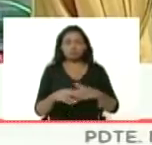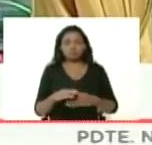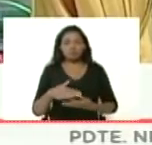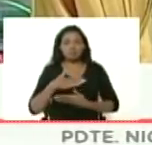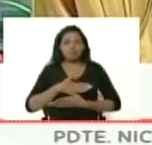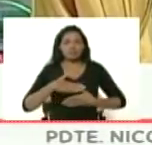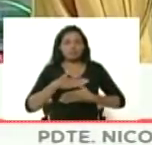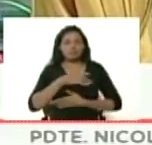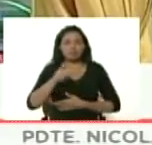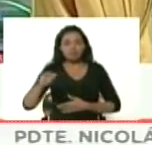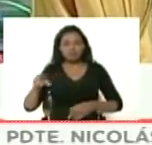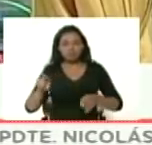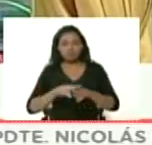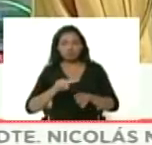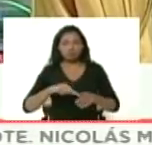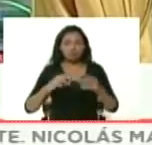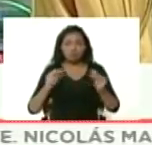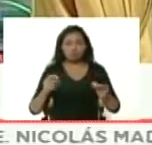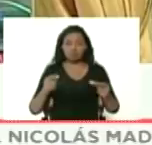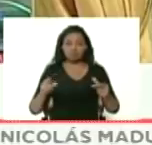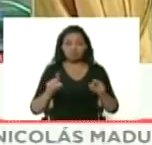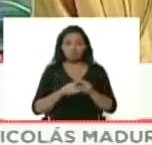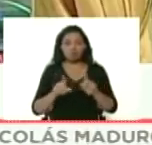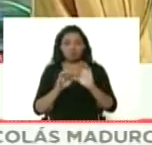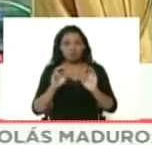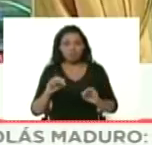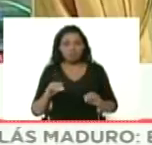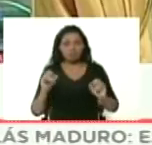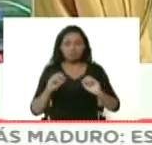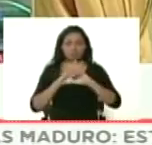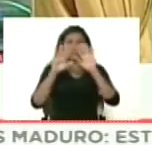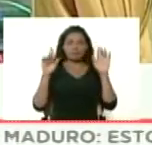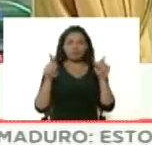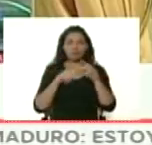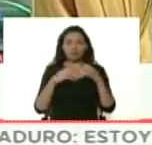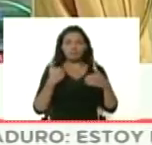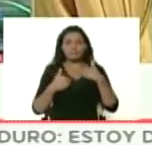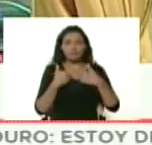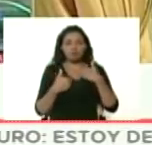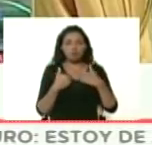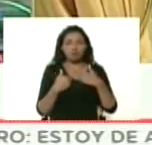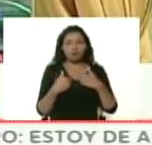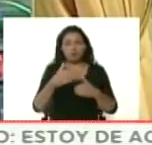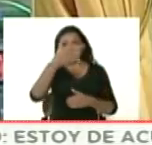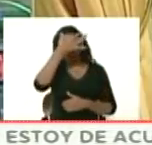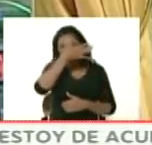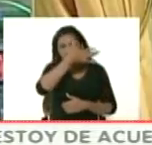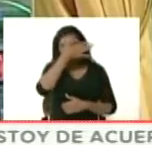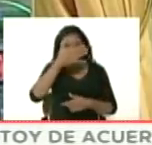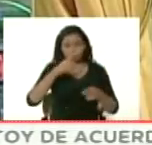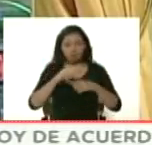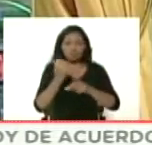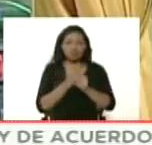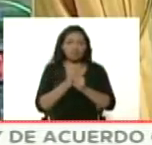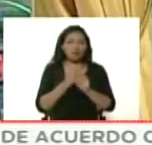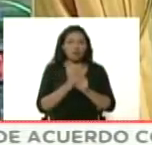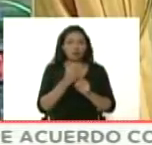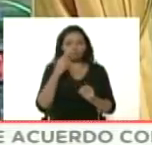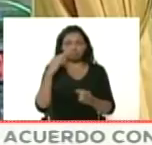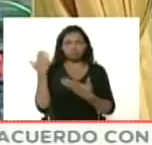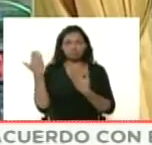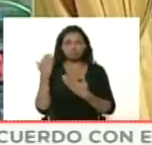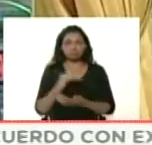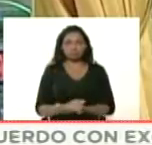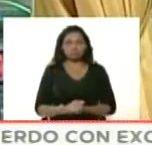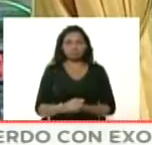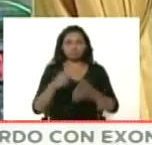gente, estamos muy activos ya tempranero, miércoles de ceniza, para el trabajo productivo. Adelante,